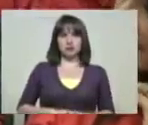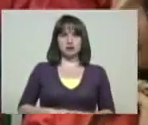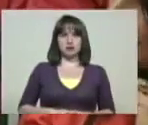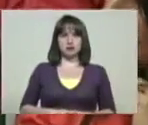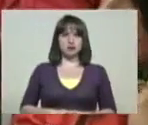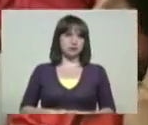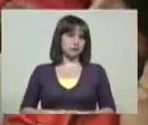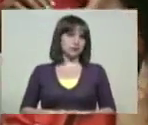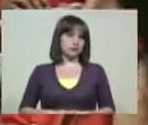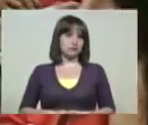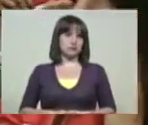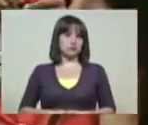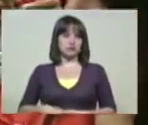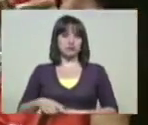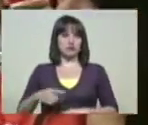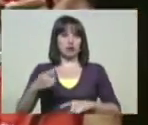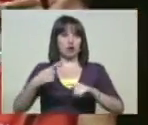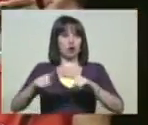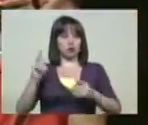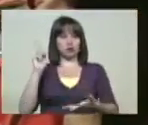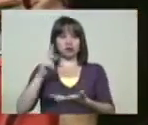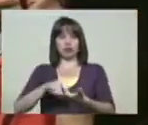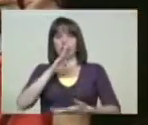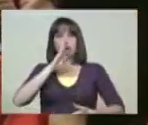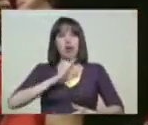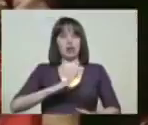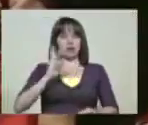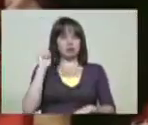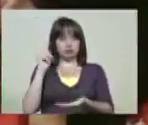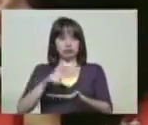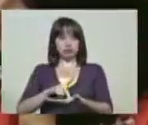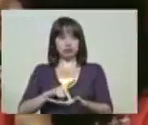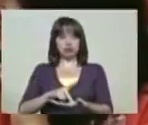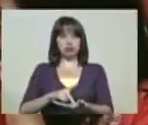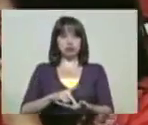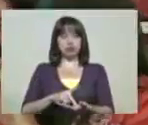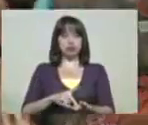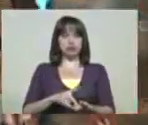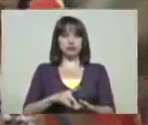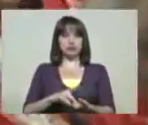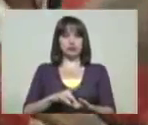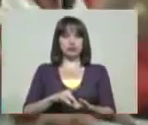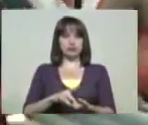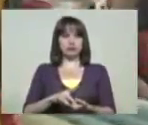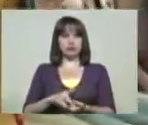argenis apenas lleguen a barinas camaradas cargué